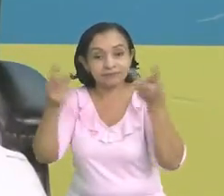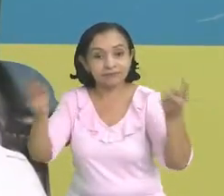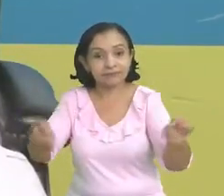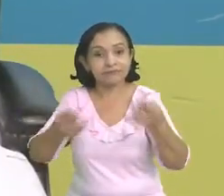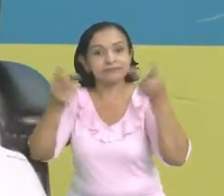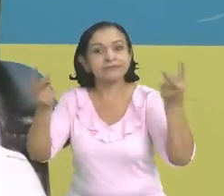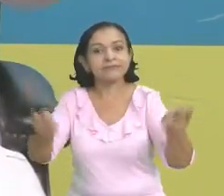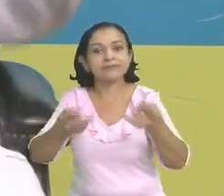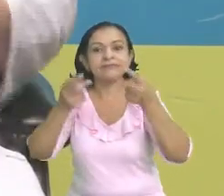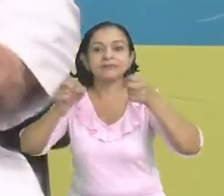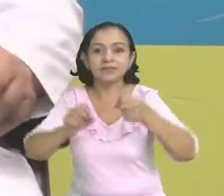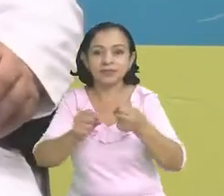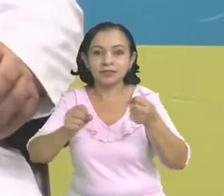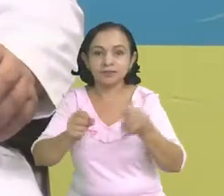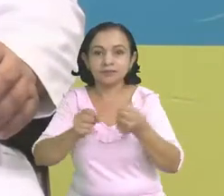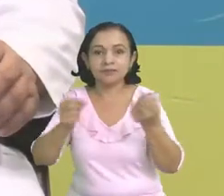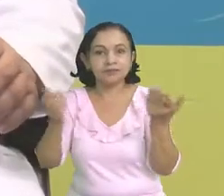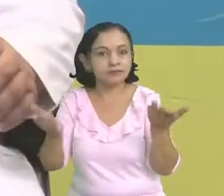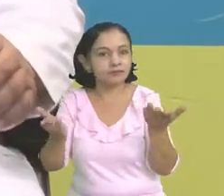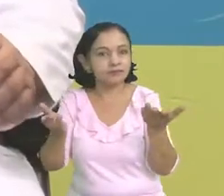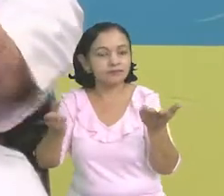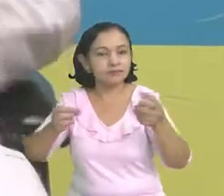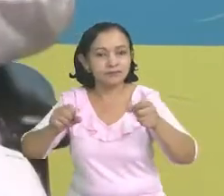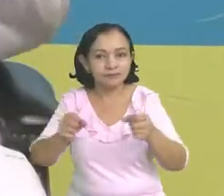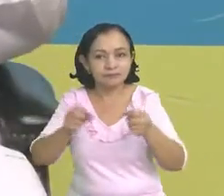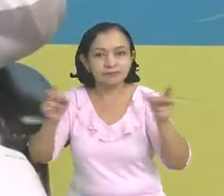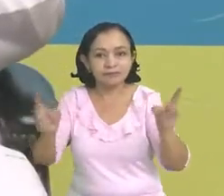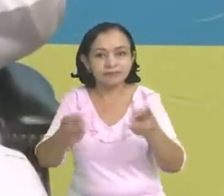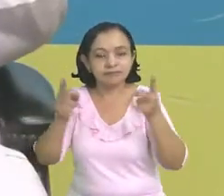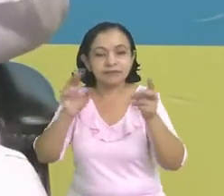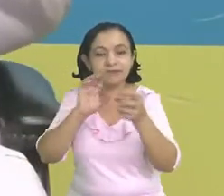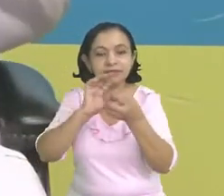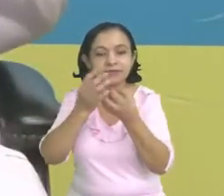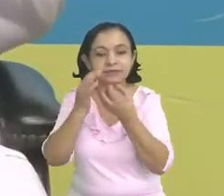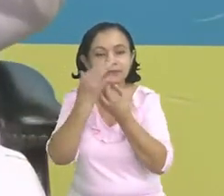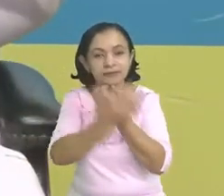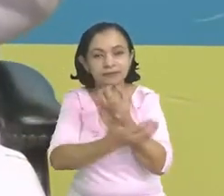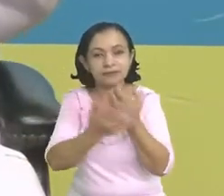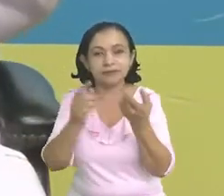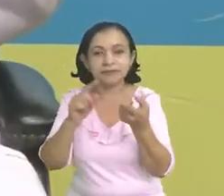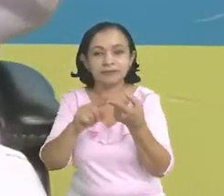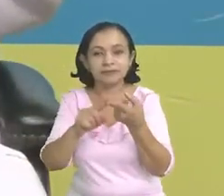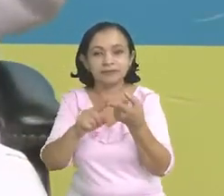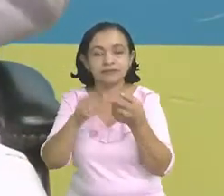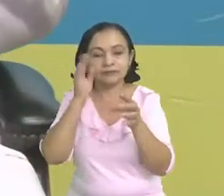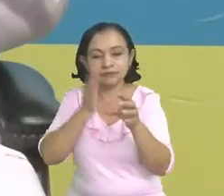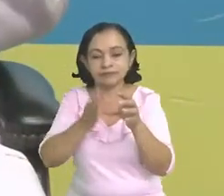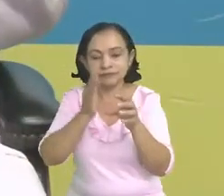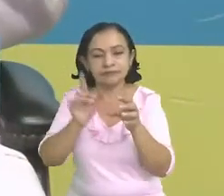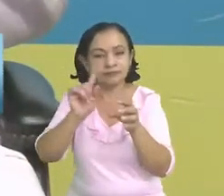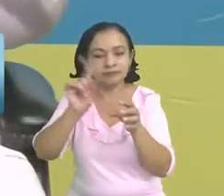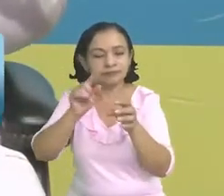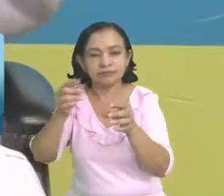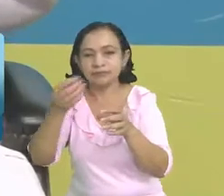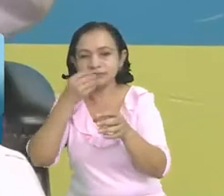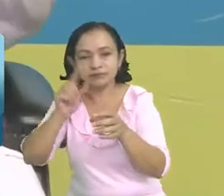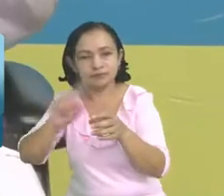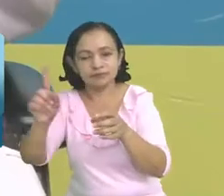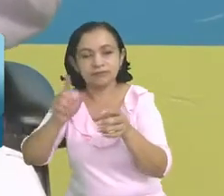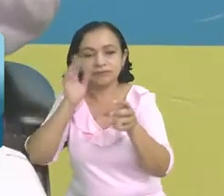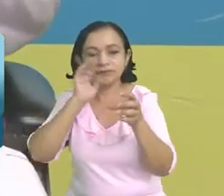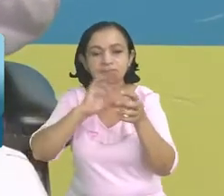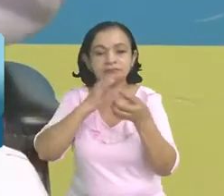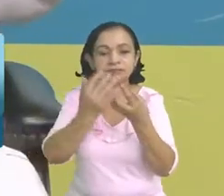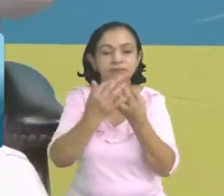después, y el pollo. ¿Qué ensaladita? Ahí entonces tenemos la lechuga. Algunos les hace daño el repollo, entonces no, a veces no lo recomendamos, pero